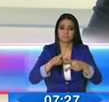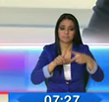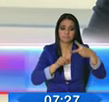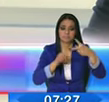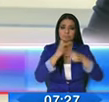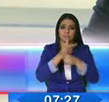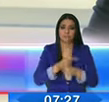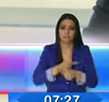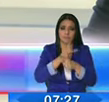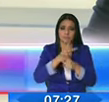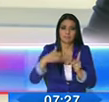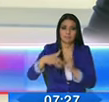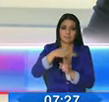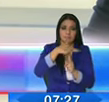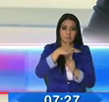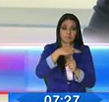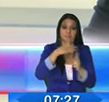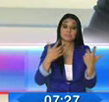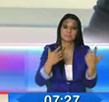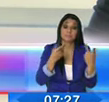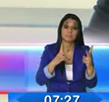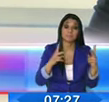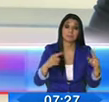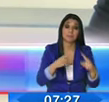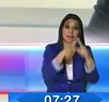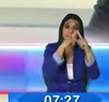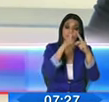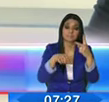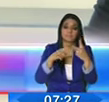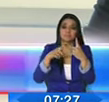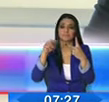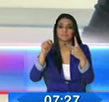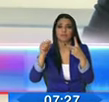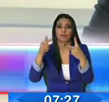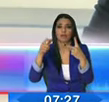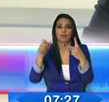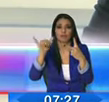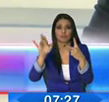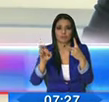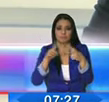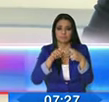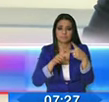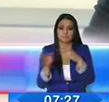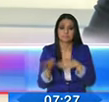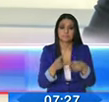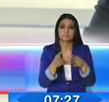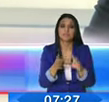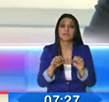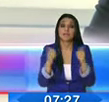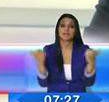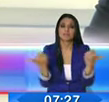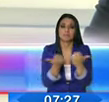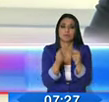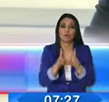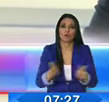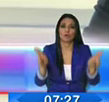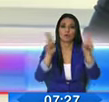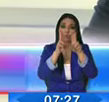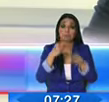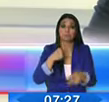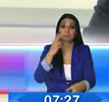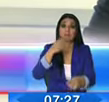ambiente el tratado de parís y el protocolo de nagoya interviene en la asamblea general de naciones unidas exponiendo